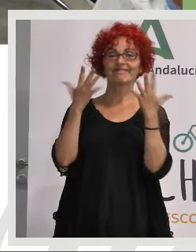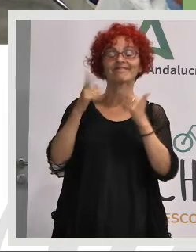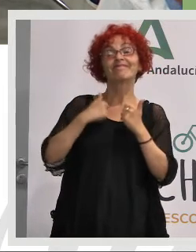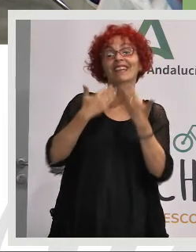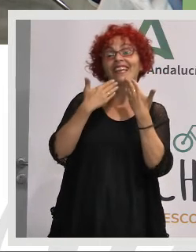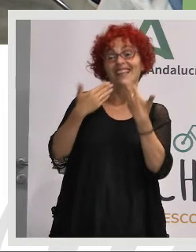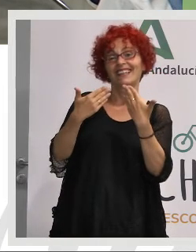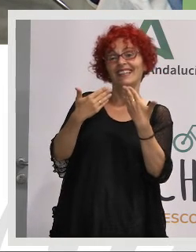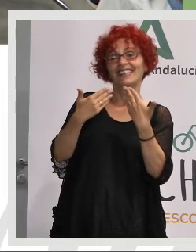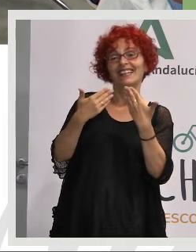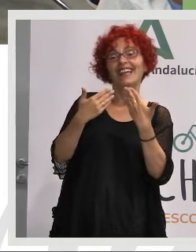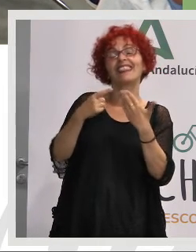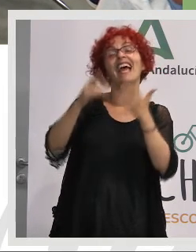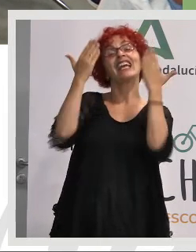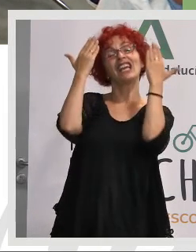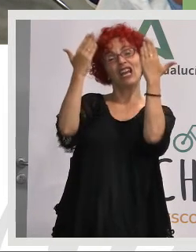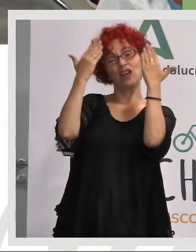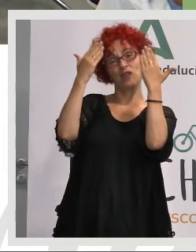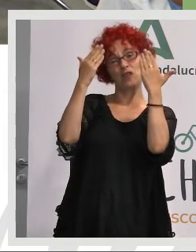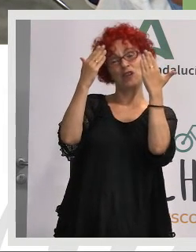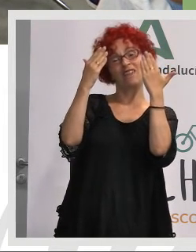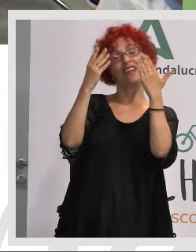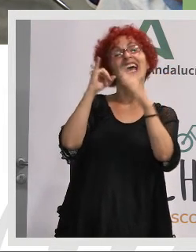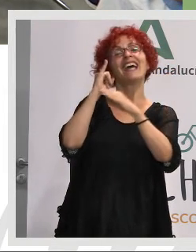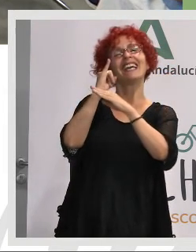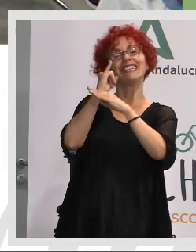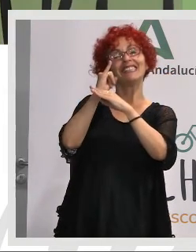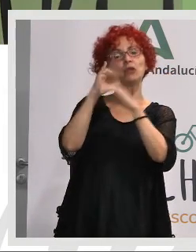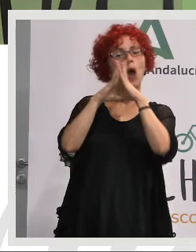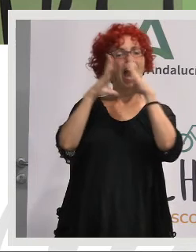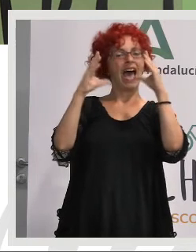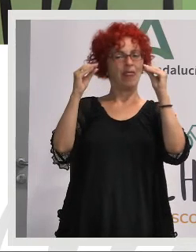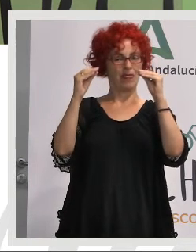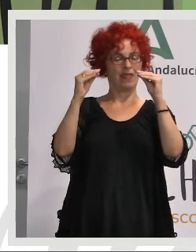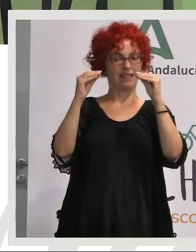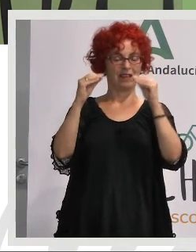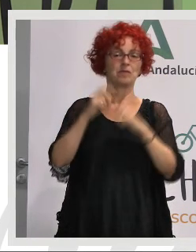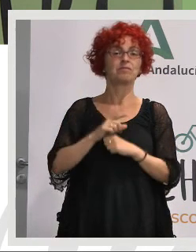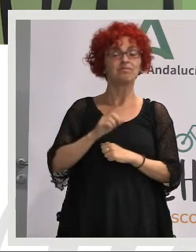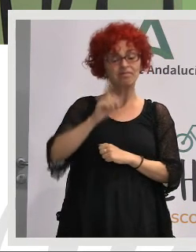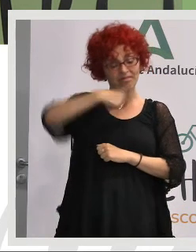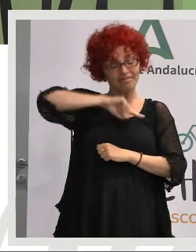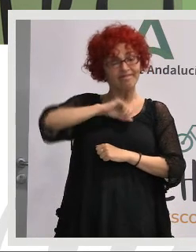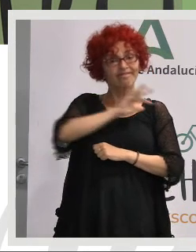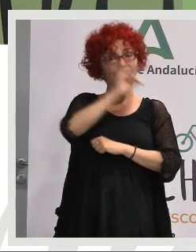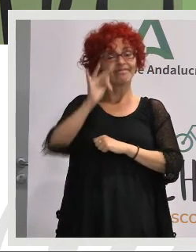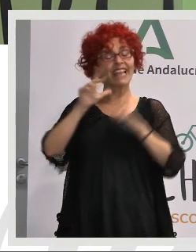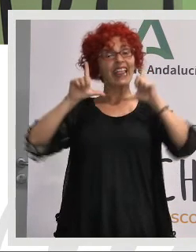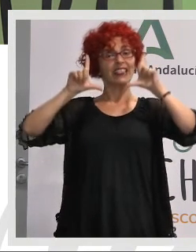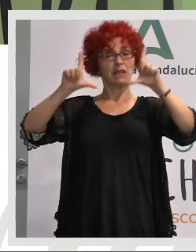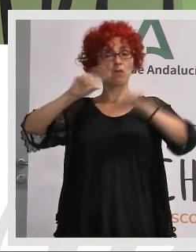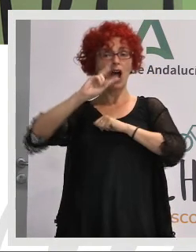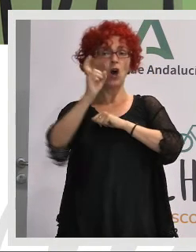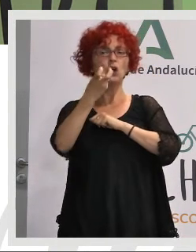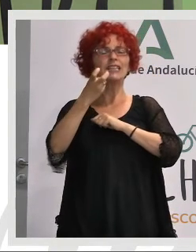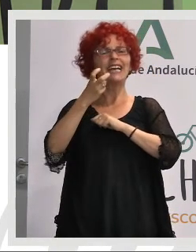Muchísimas gracias y enhorabuena, Conchi, a todo el Instituto Al-Ándalus. El siguiente Accessit es para el Instituto de